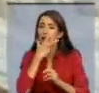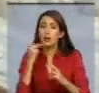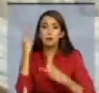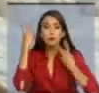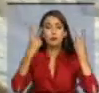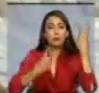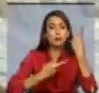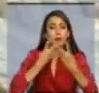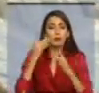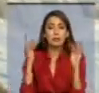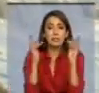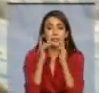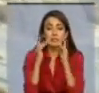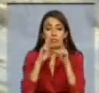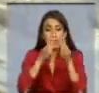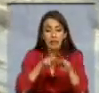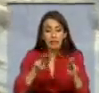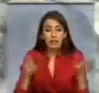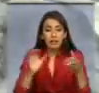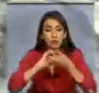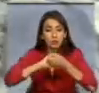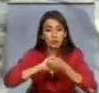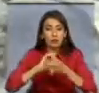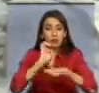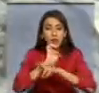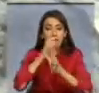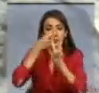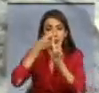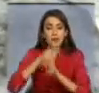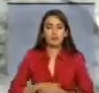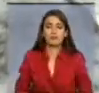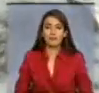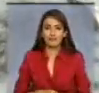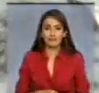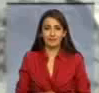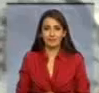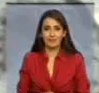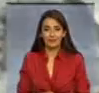el contacto con la naturaleza. Desde Manabí, Karen Ceballos, Ecuador TV.